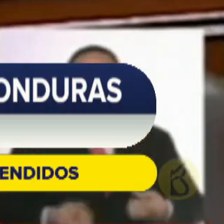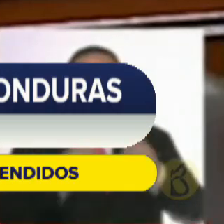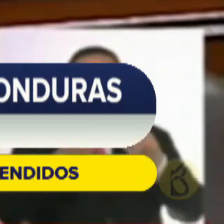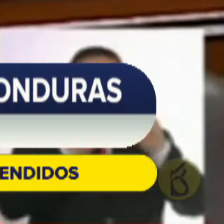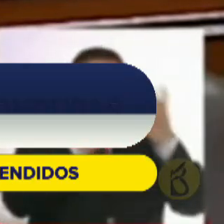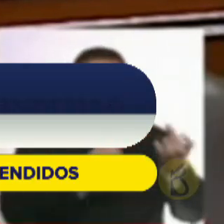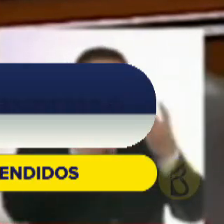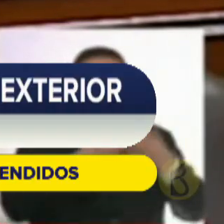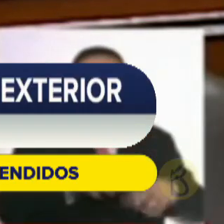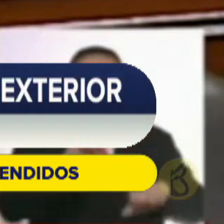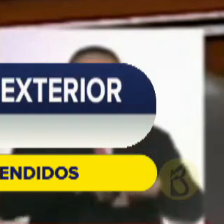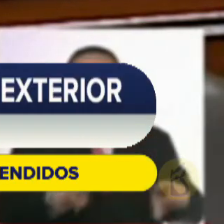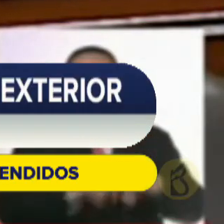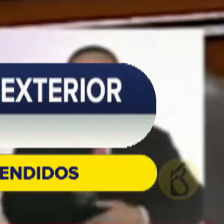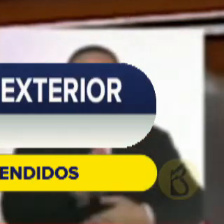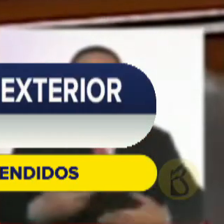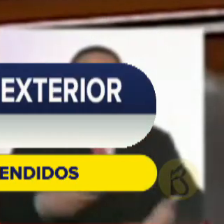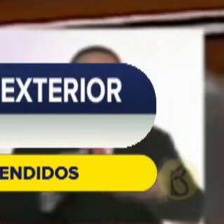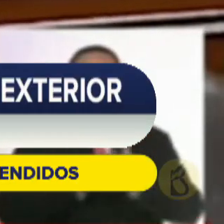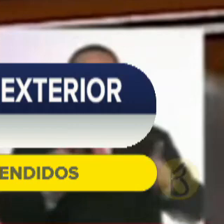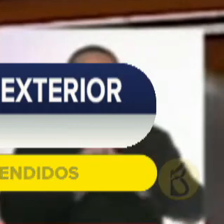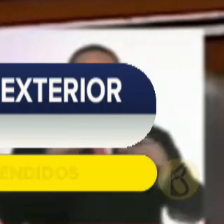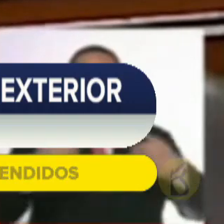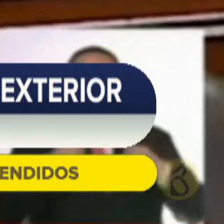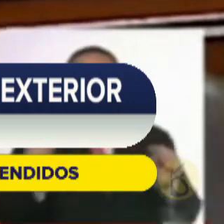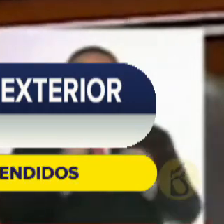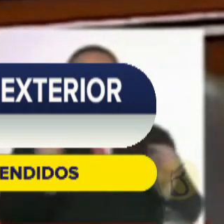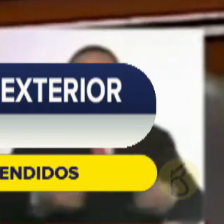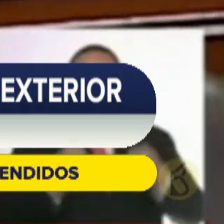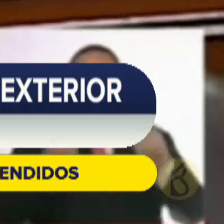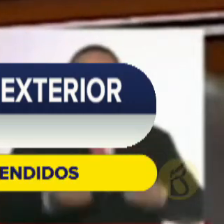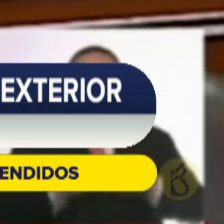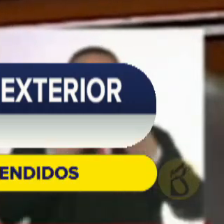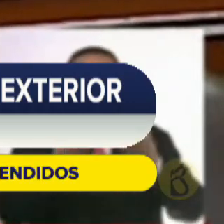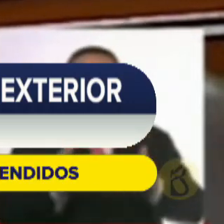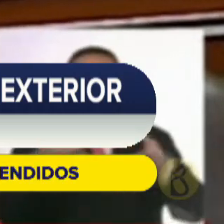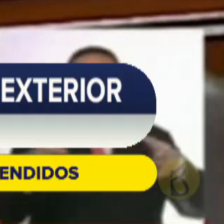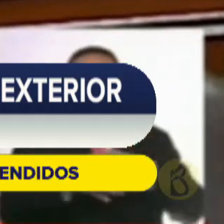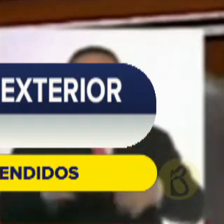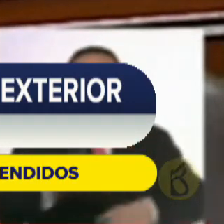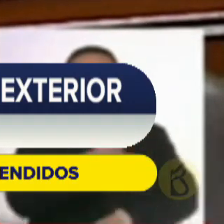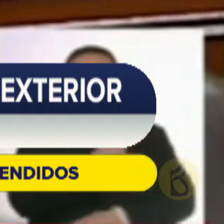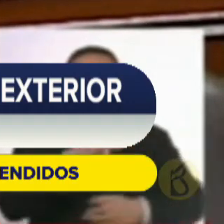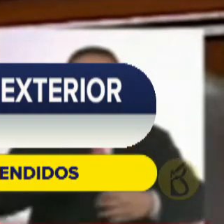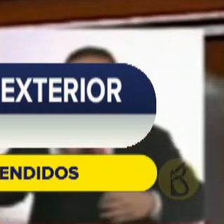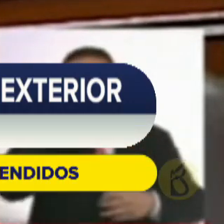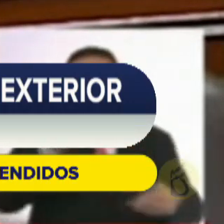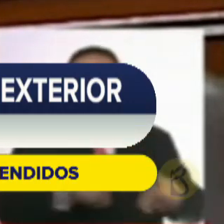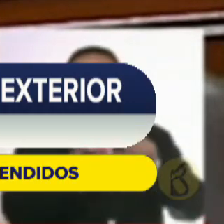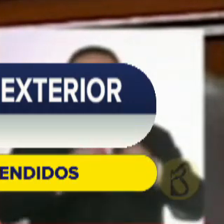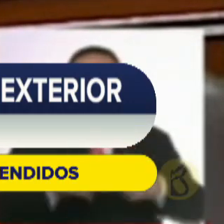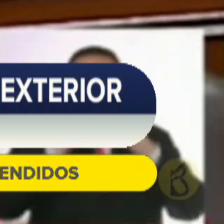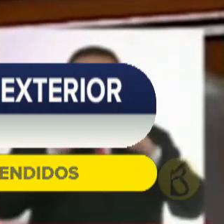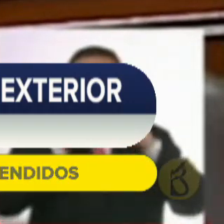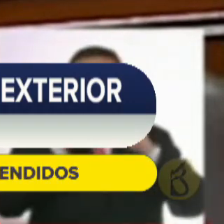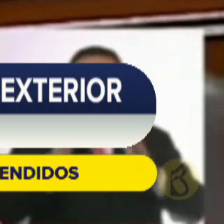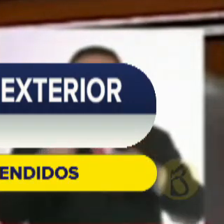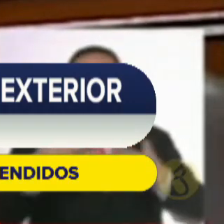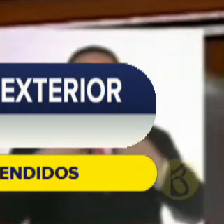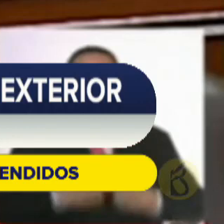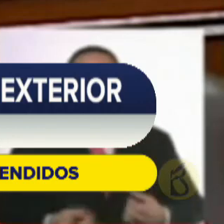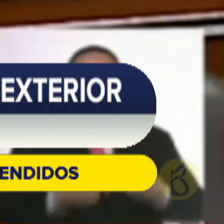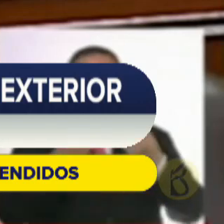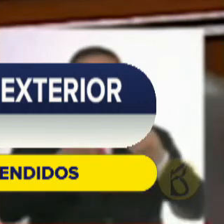hacer desde el 7 de diciembre. ¿Qué cosa tenía que decir? La verdad, para que no la distorsionen estos amigos del club de izquierda de la